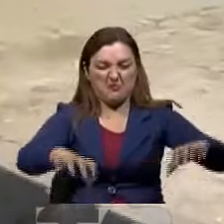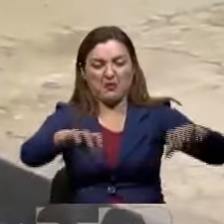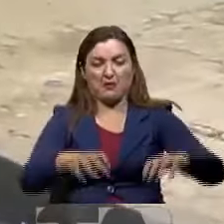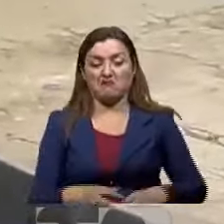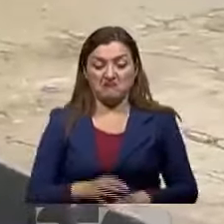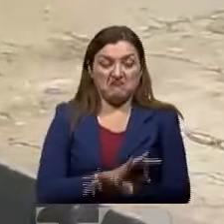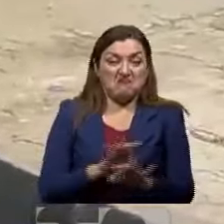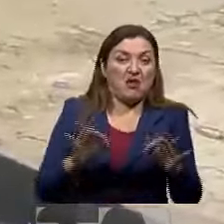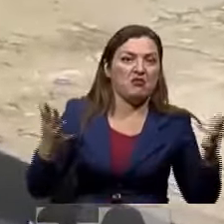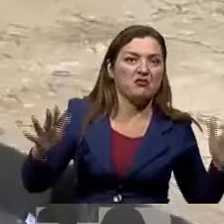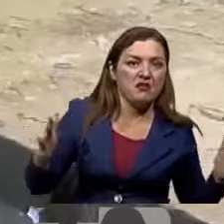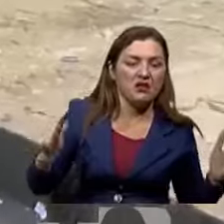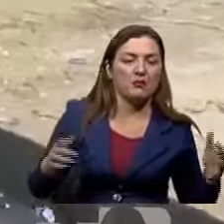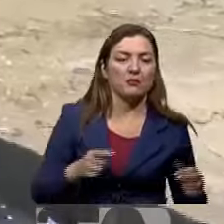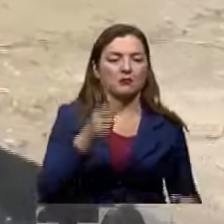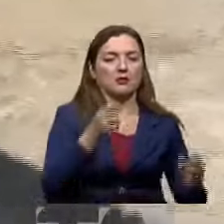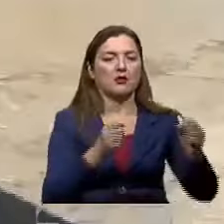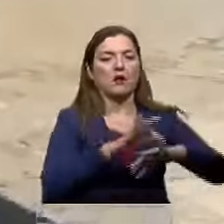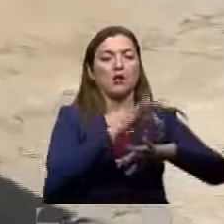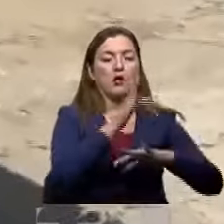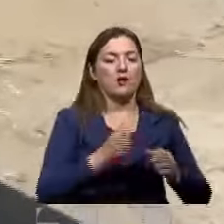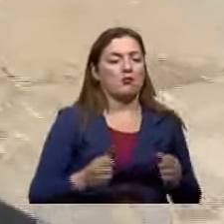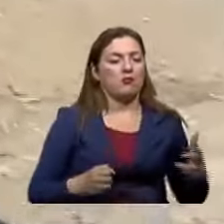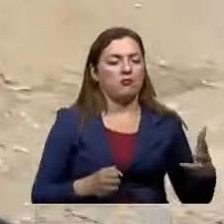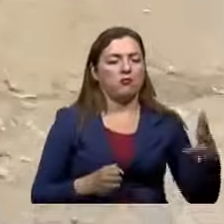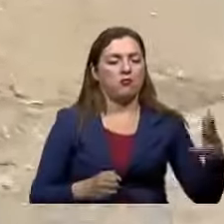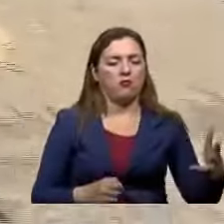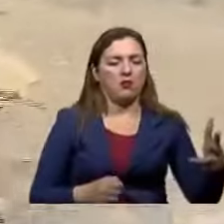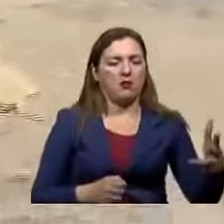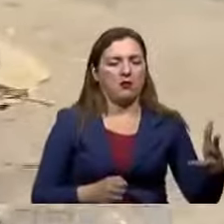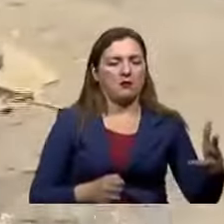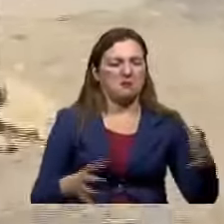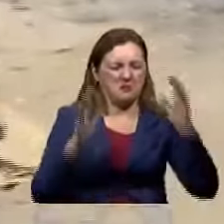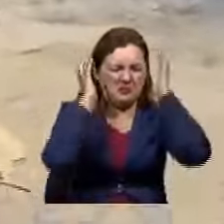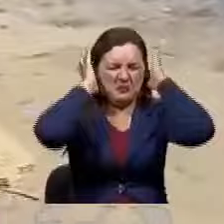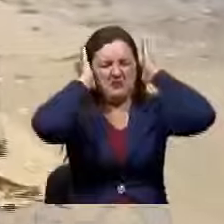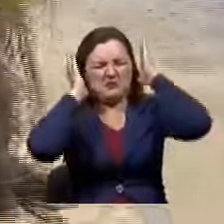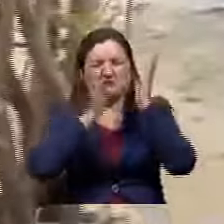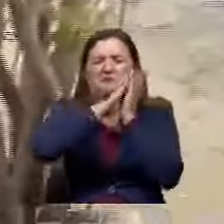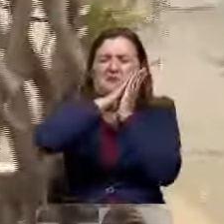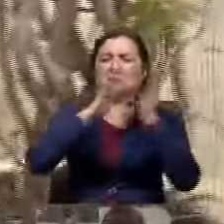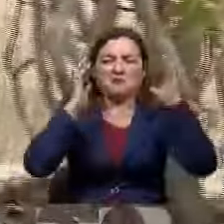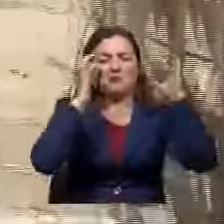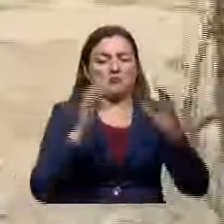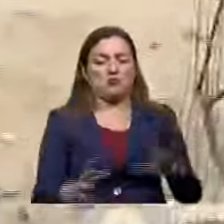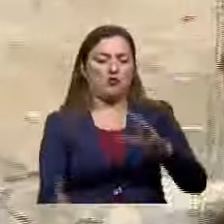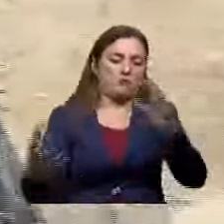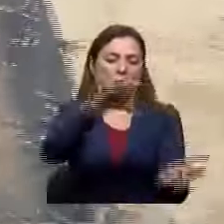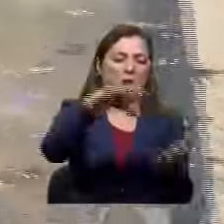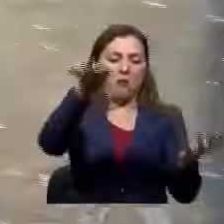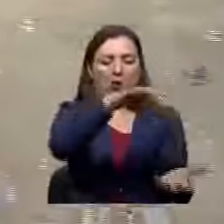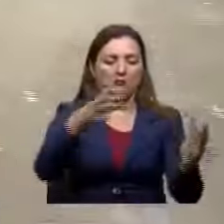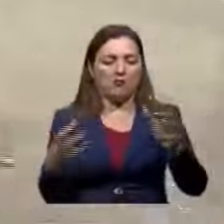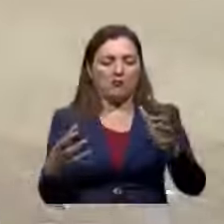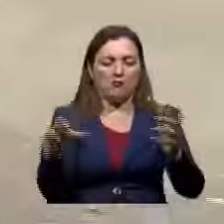recoge. Luego está el camión que viene en horas de la madrugada, hace muchísimo ruido para poder llevarse los restos de basura, las